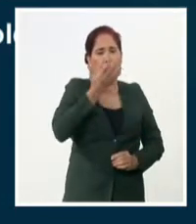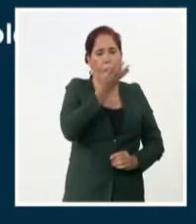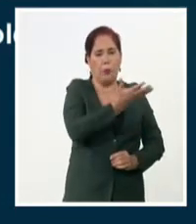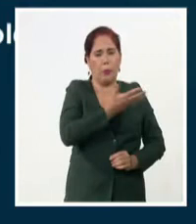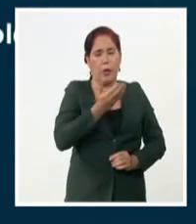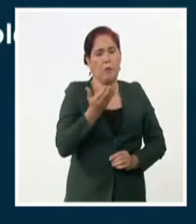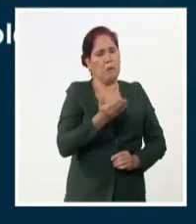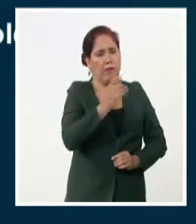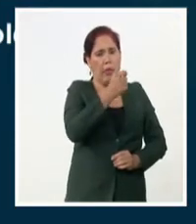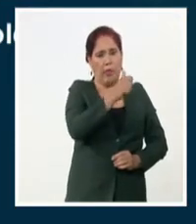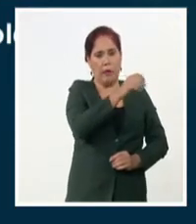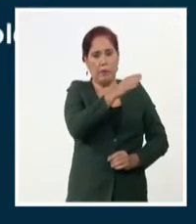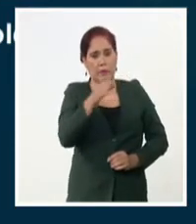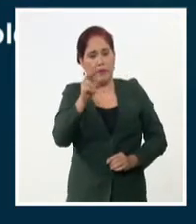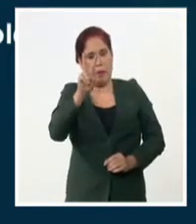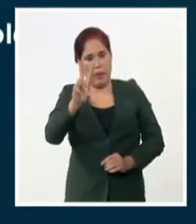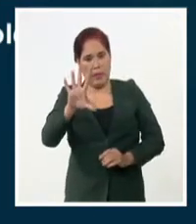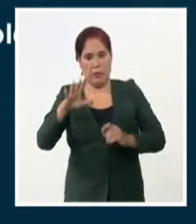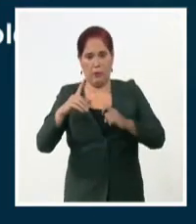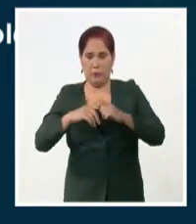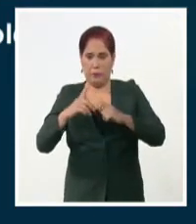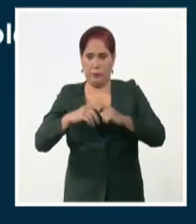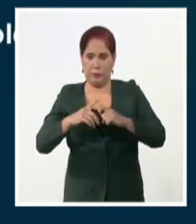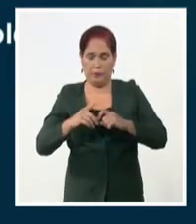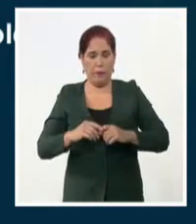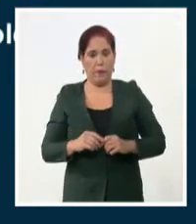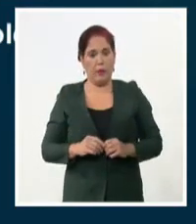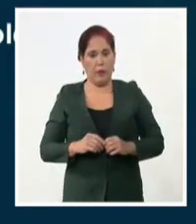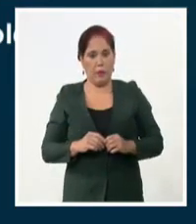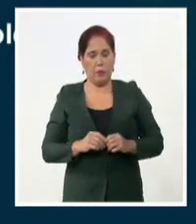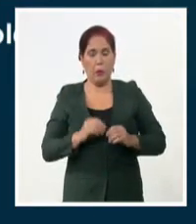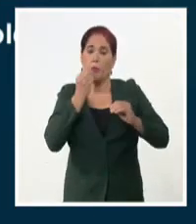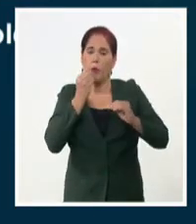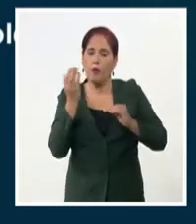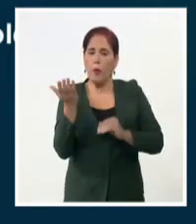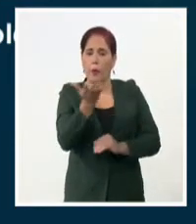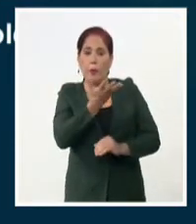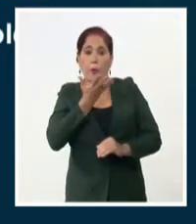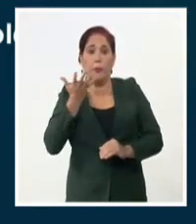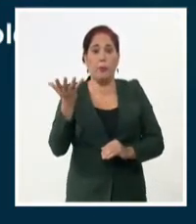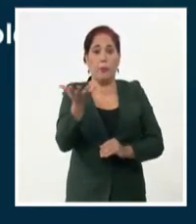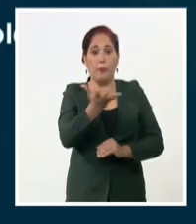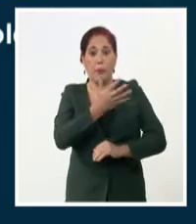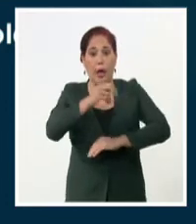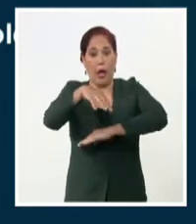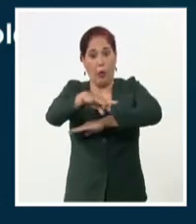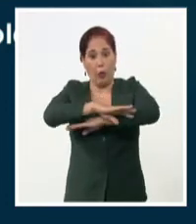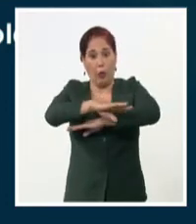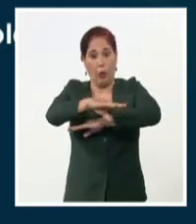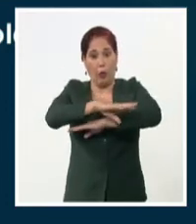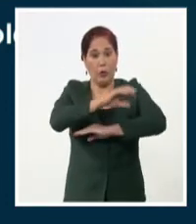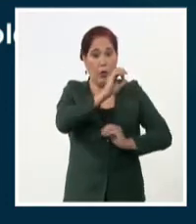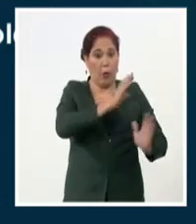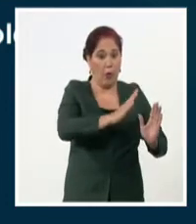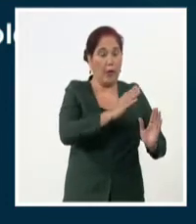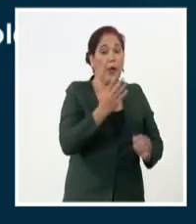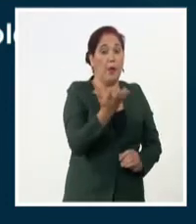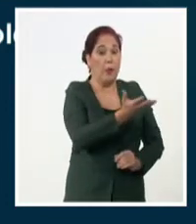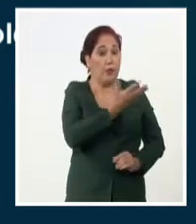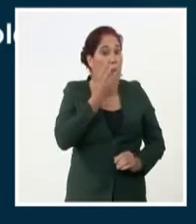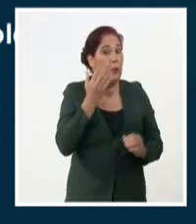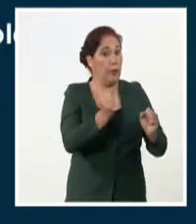velocidades entre 10 y 25 kilómetros por hora con rachas superiores en la costa norte del oriente de nuestro territorio.